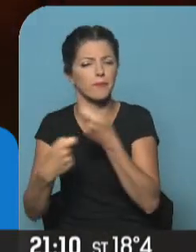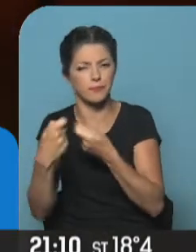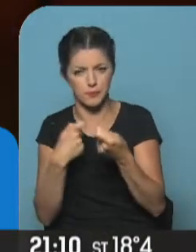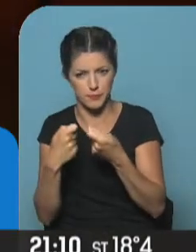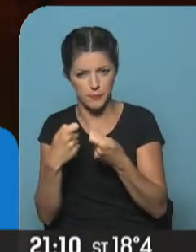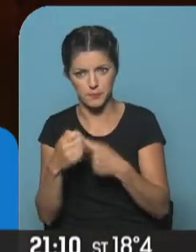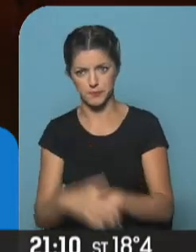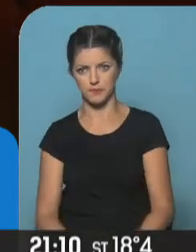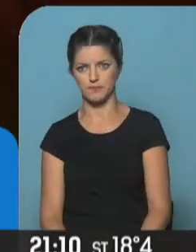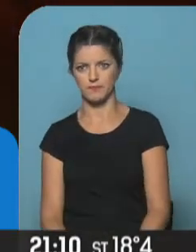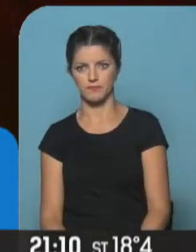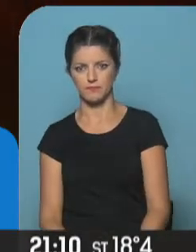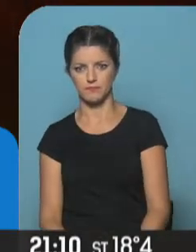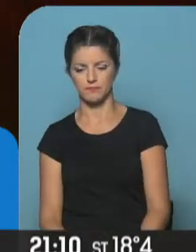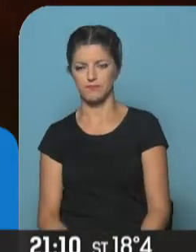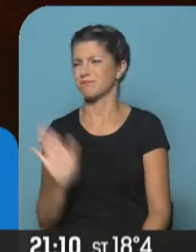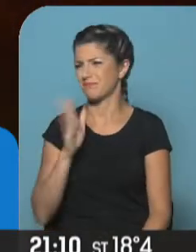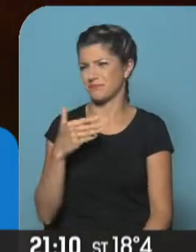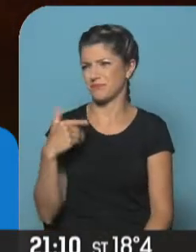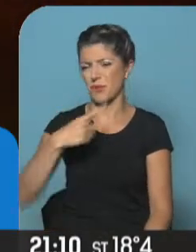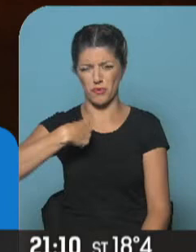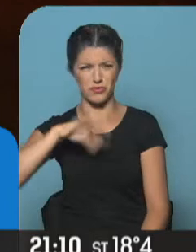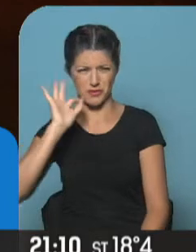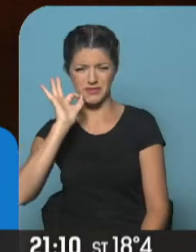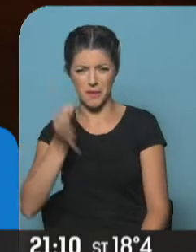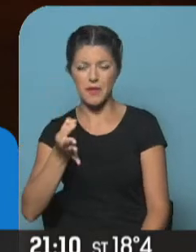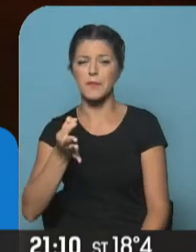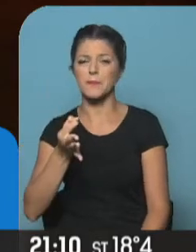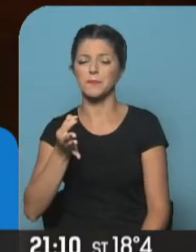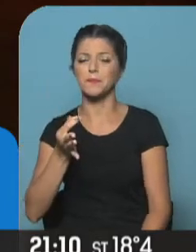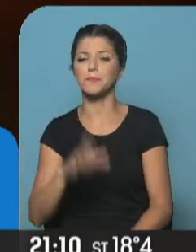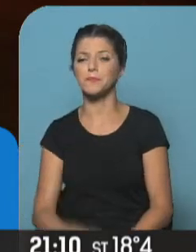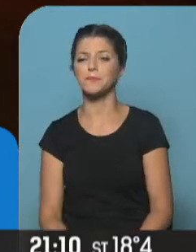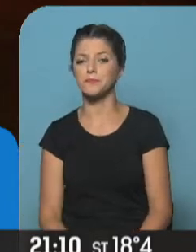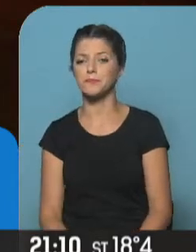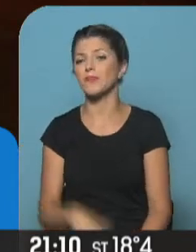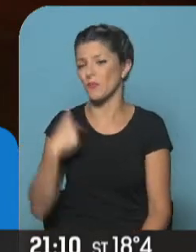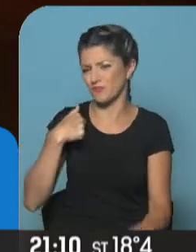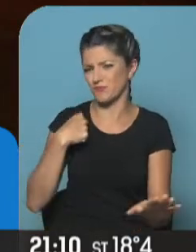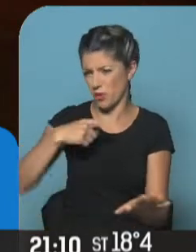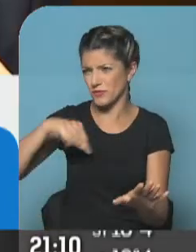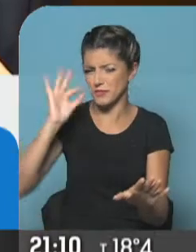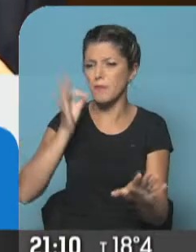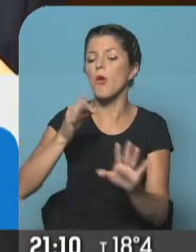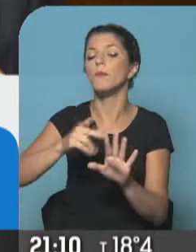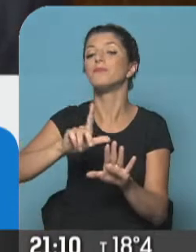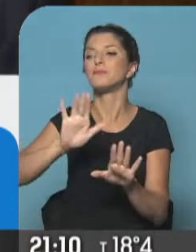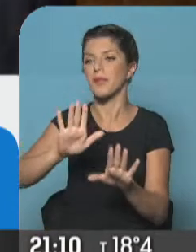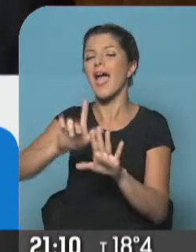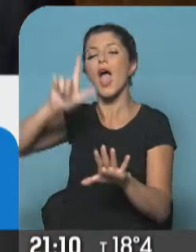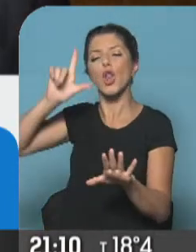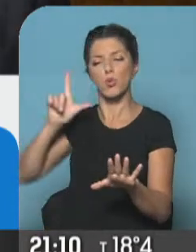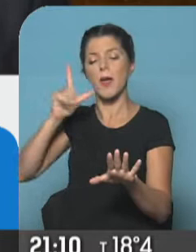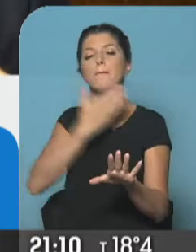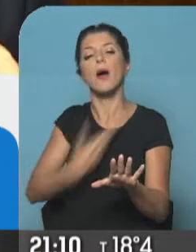sorprendió, porque me parece que el gran avance y la gran señal que dio el presidente Macri el día lunes es que